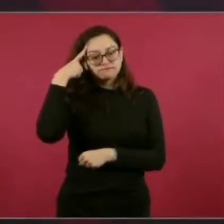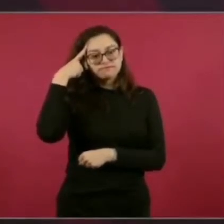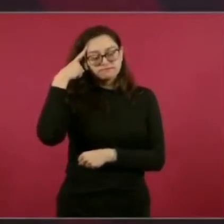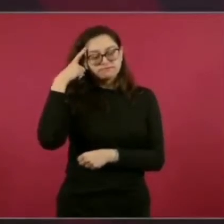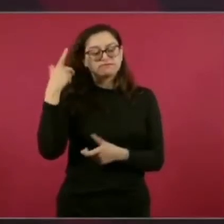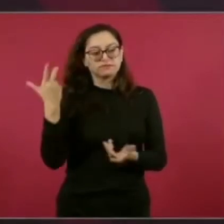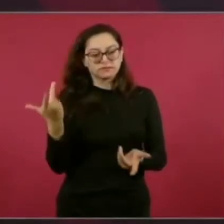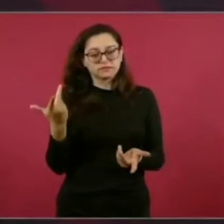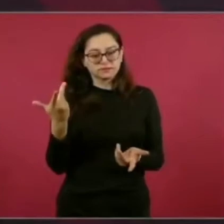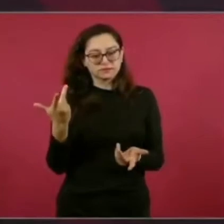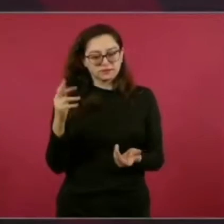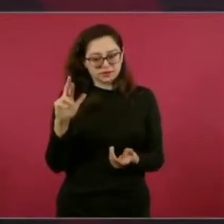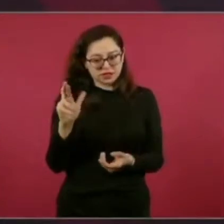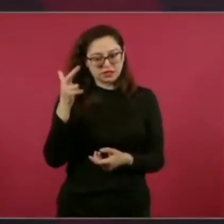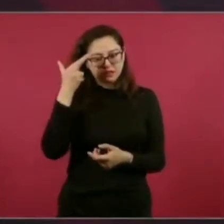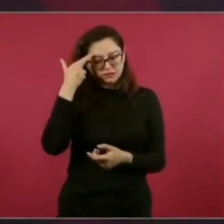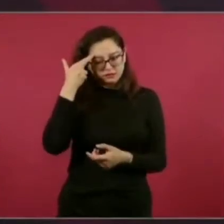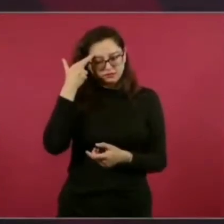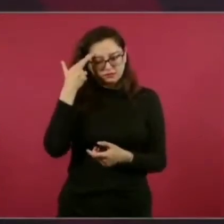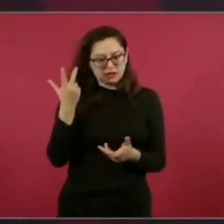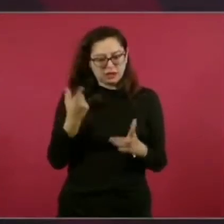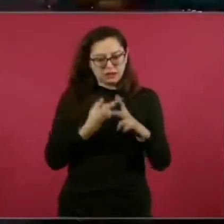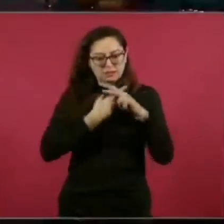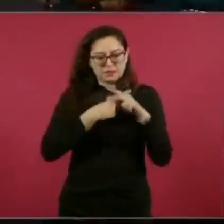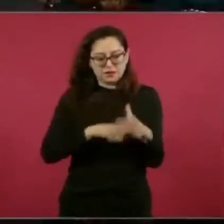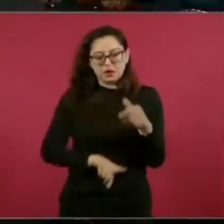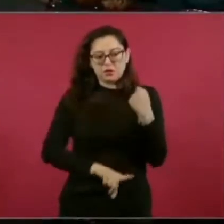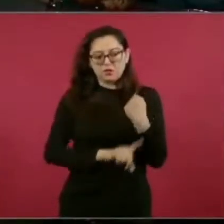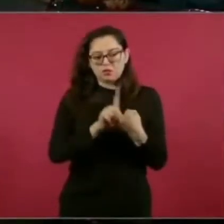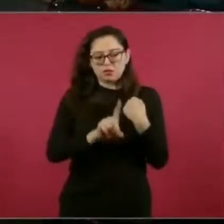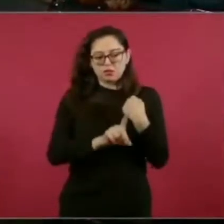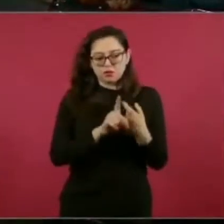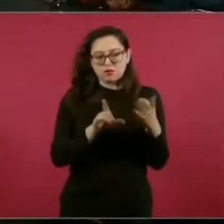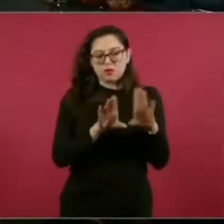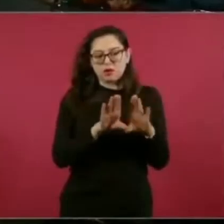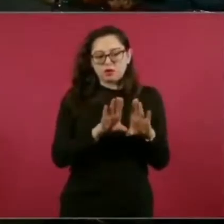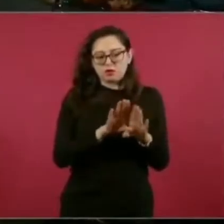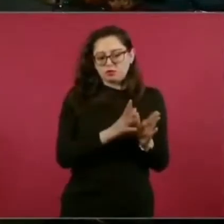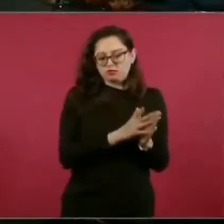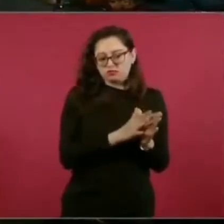de cómo era el régimen autoritario y cómo era el control